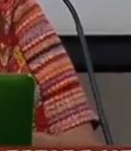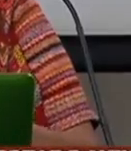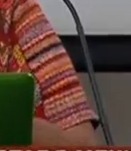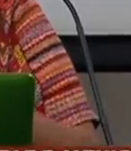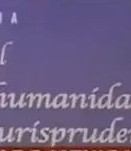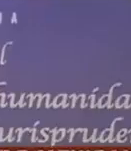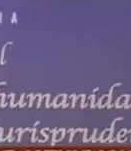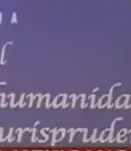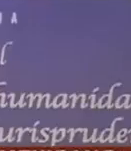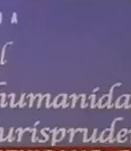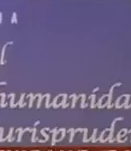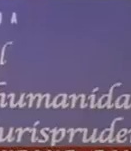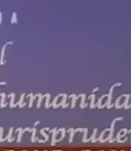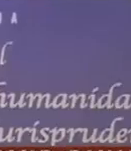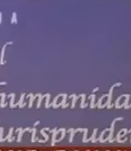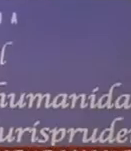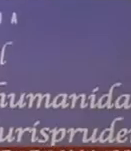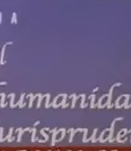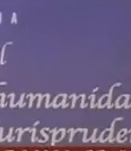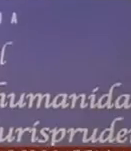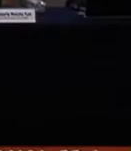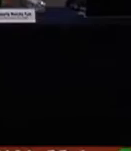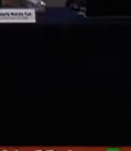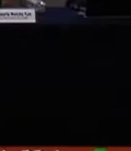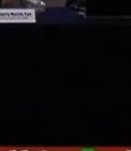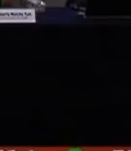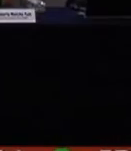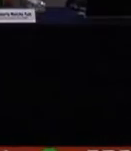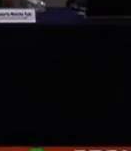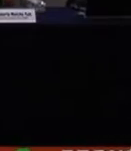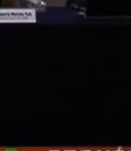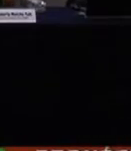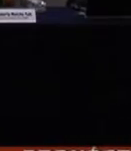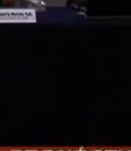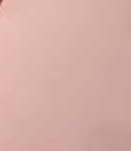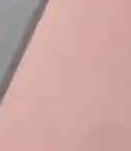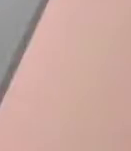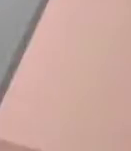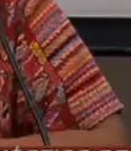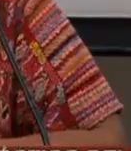para evitar esto se deben de fortalecer las instituciones de impartición de justicia.